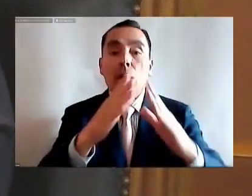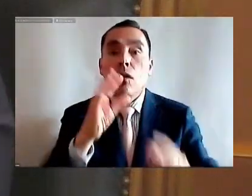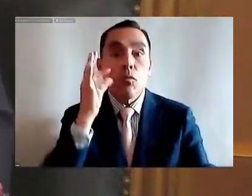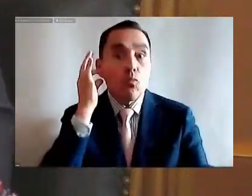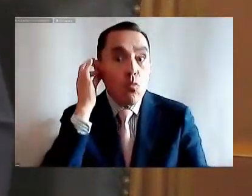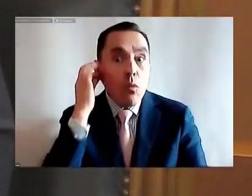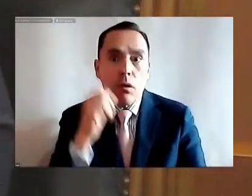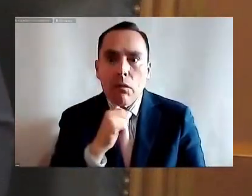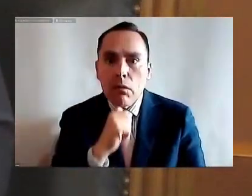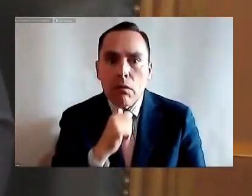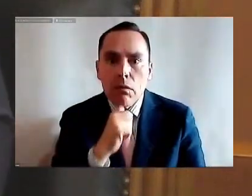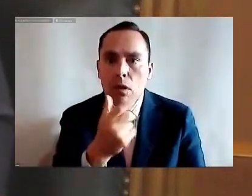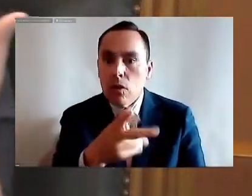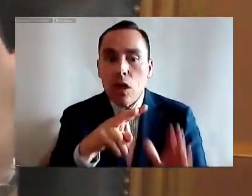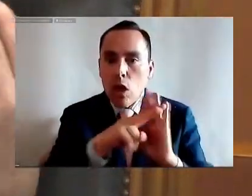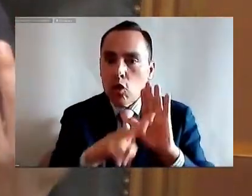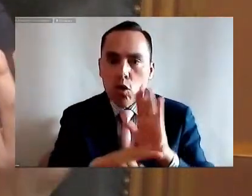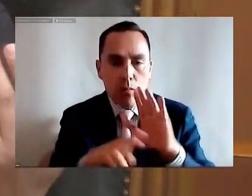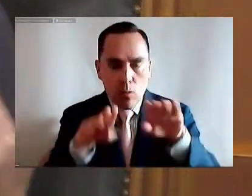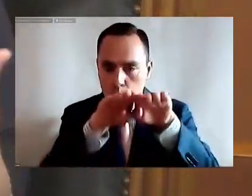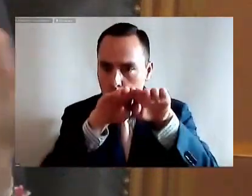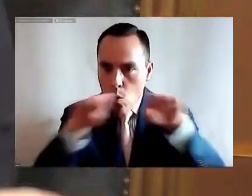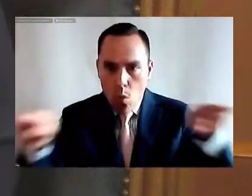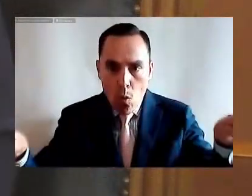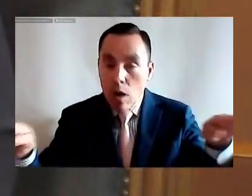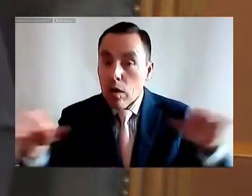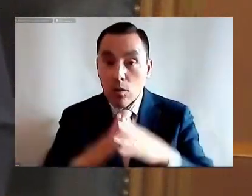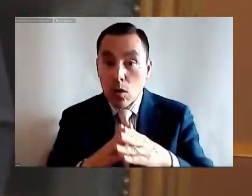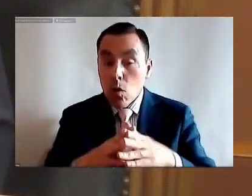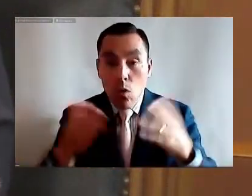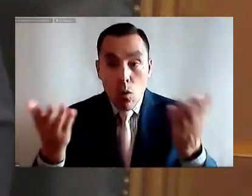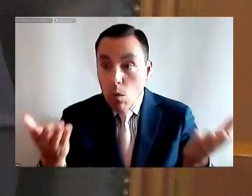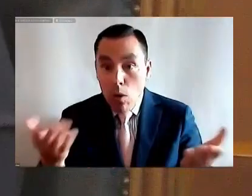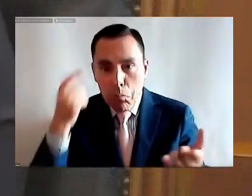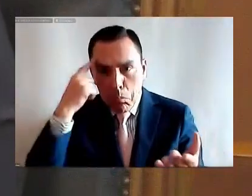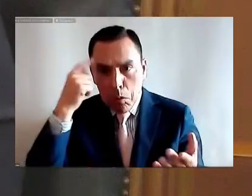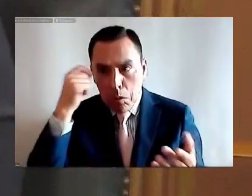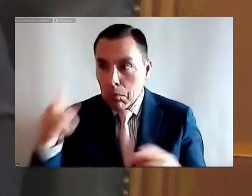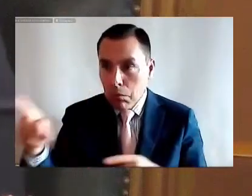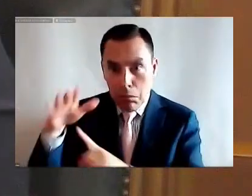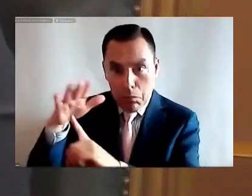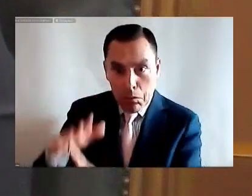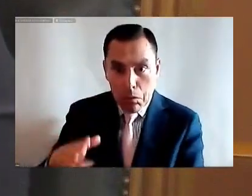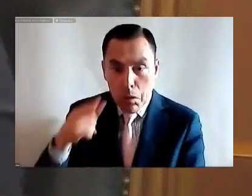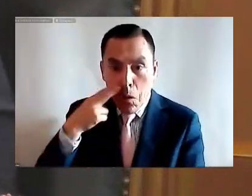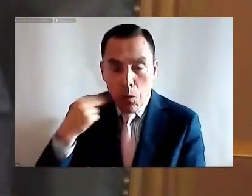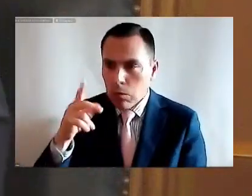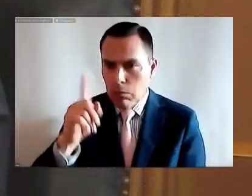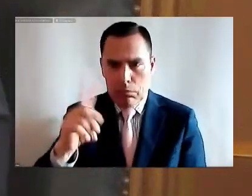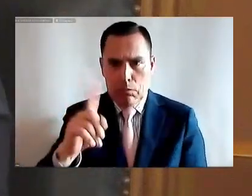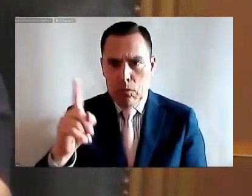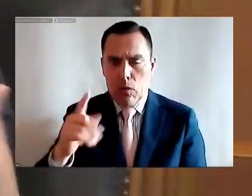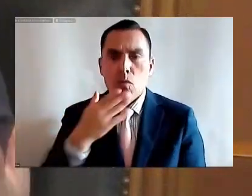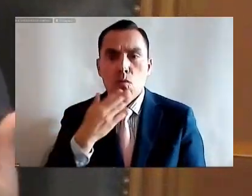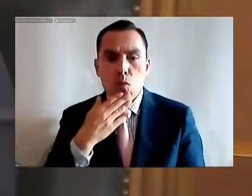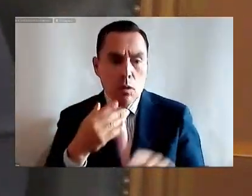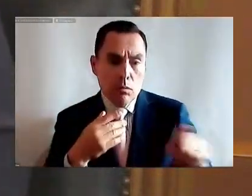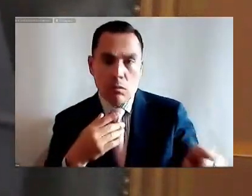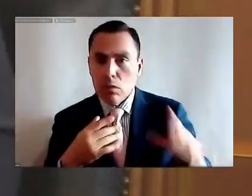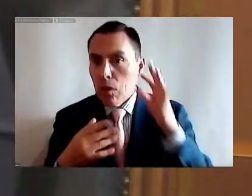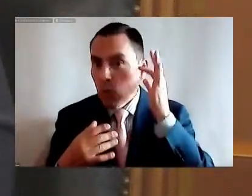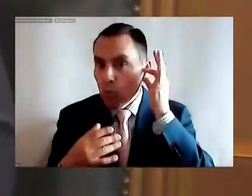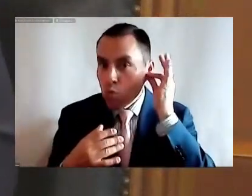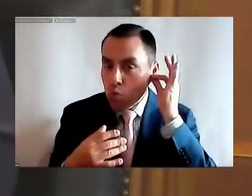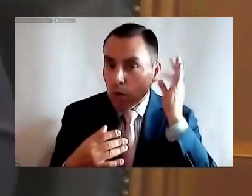la norma, tratar de igualar algo que no es injusto, porque también puede beneficiar obviamente a los cónyuges de sexo masculino sobreviviente o